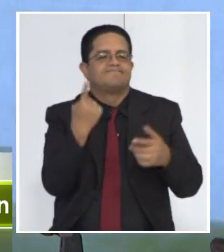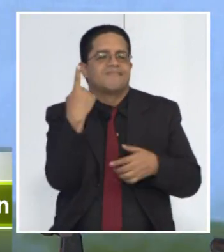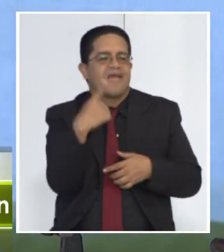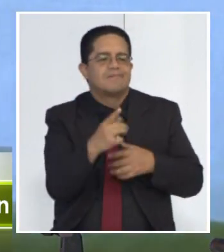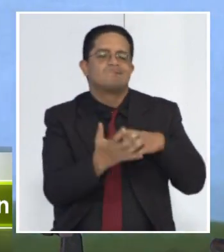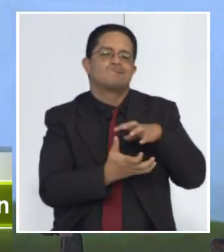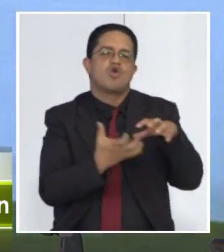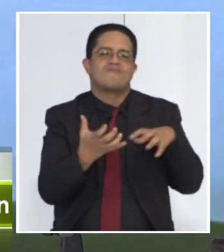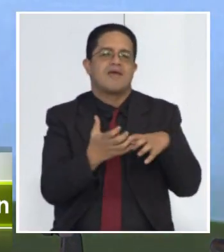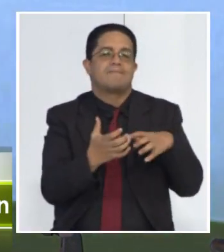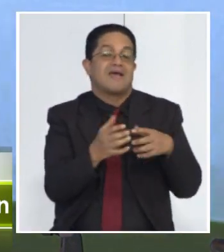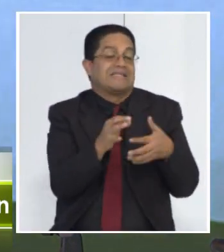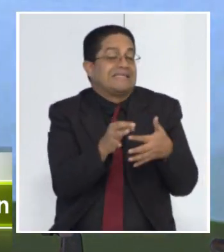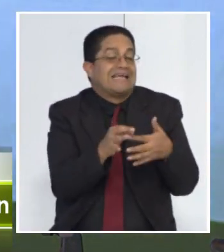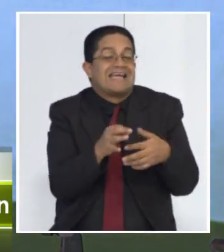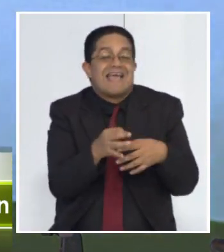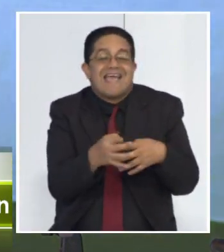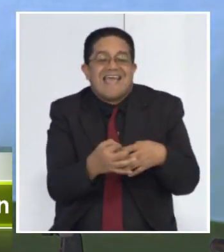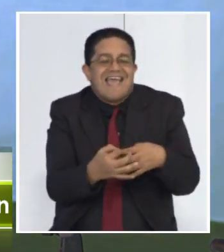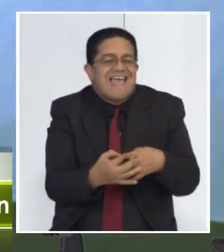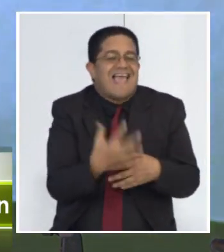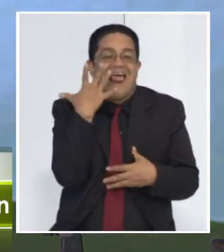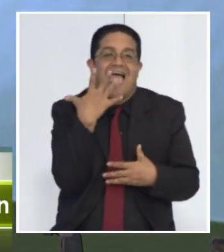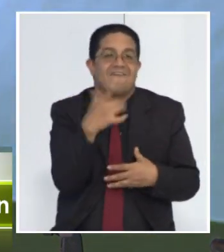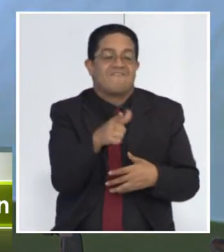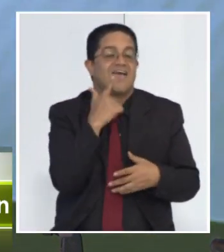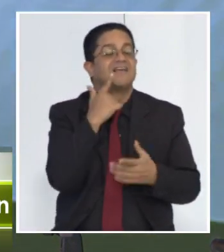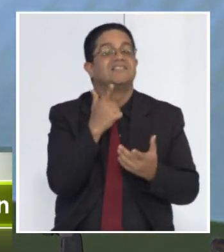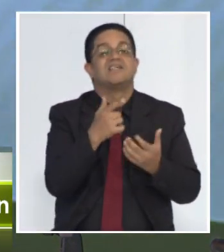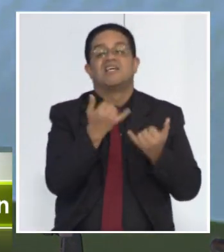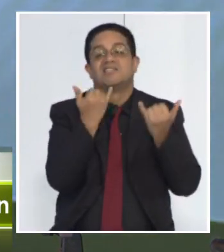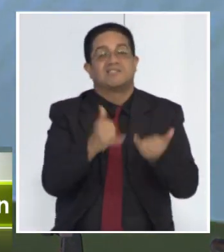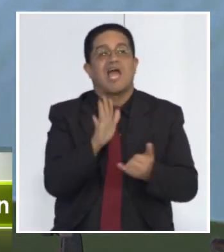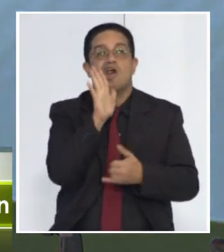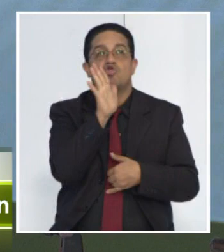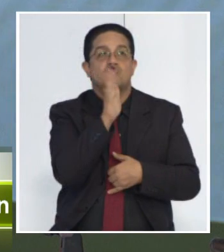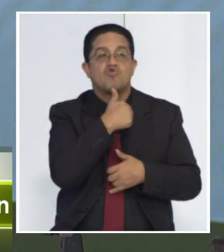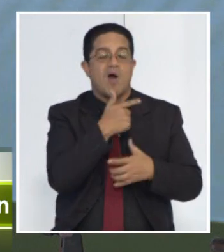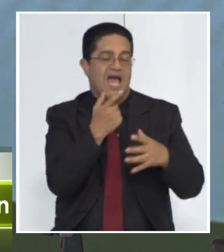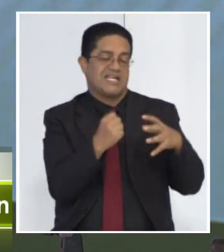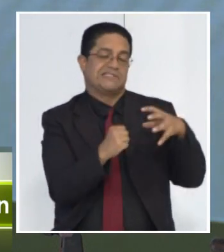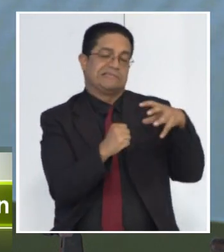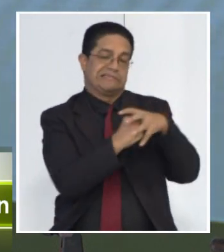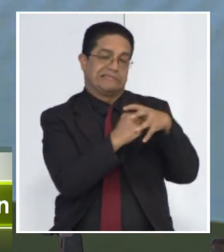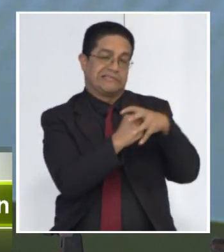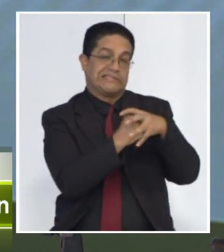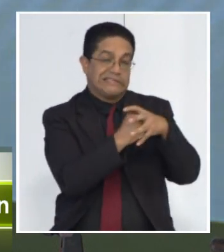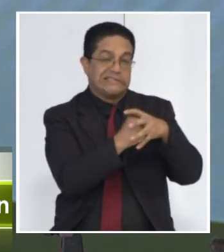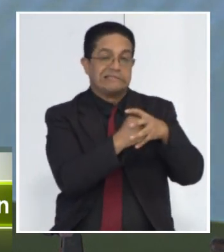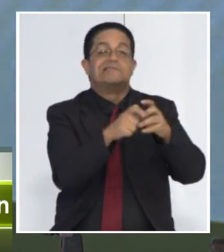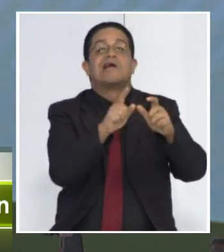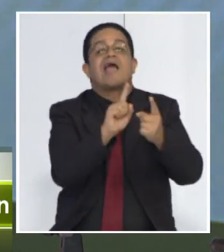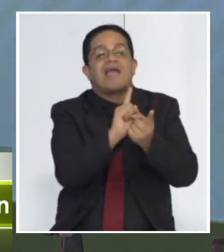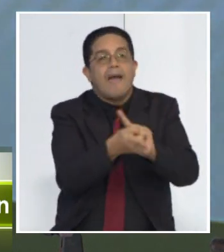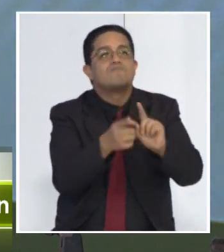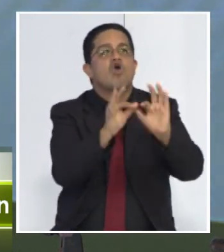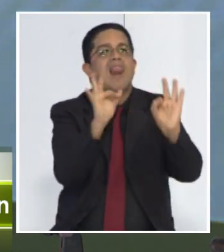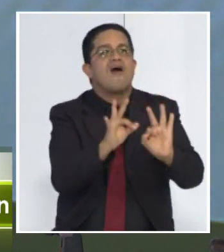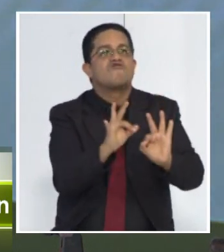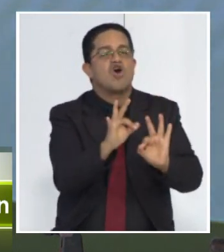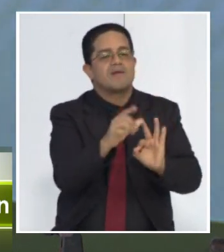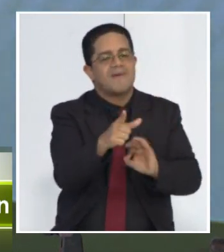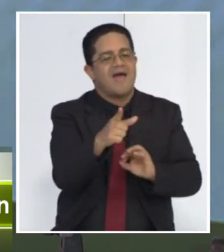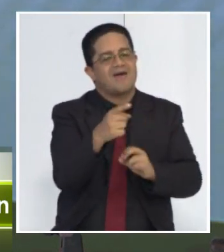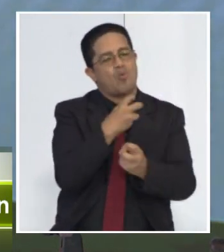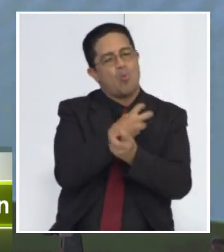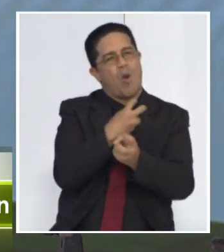artrosis avanzada, severa, con un pinzamiento, con la desaparición completa del espacio articular, con una deformidad de la cabeza femoral,